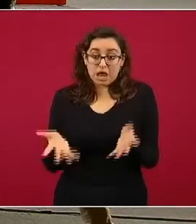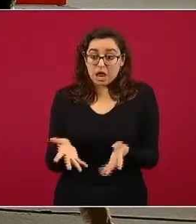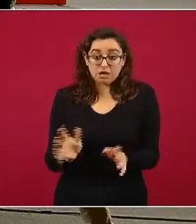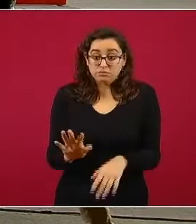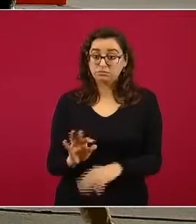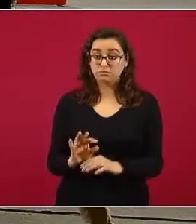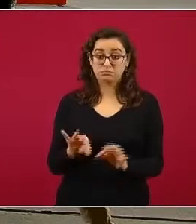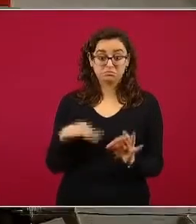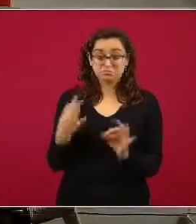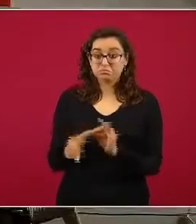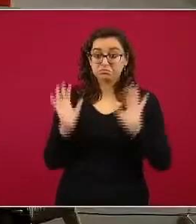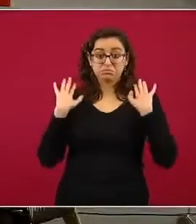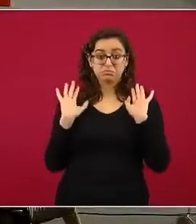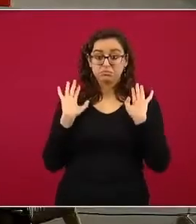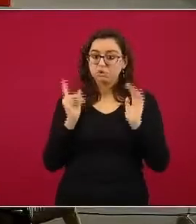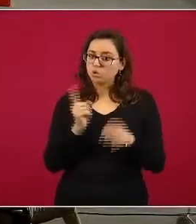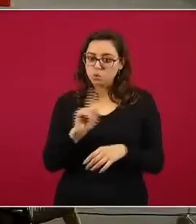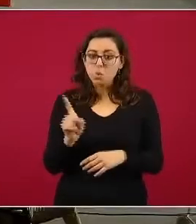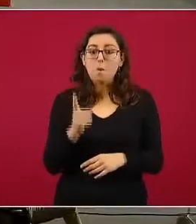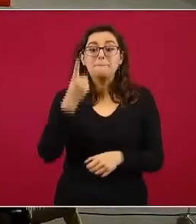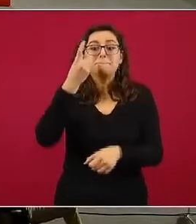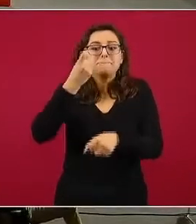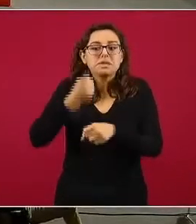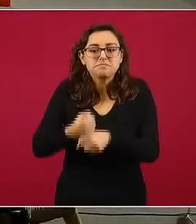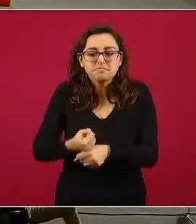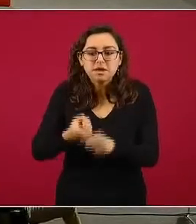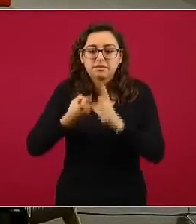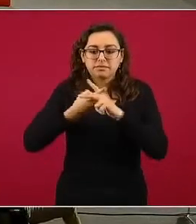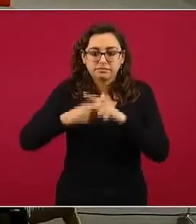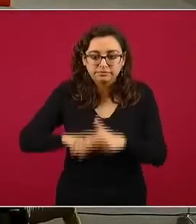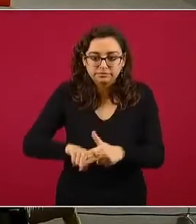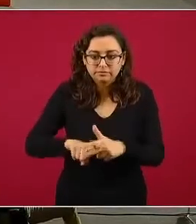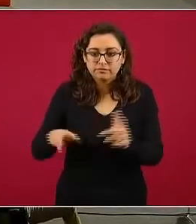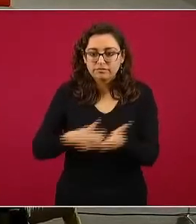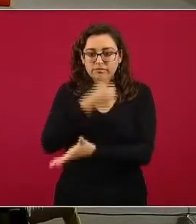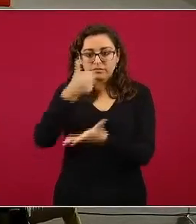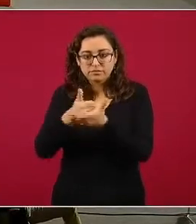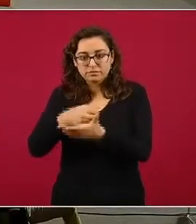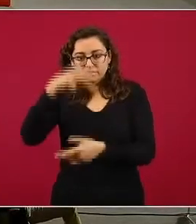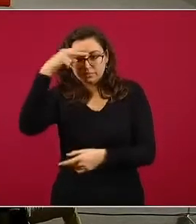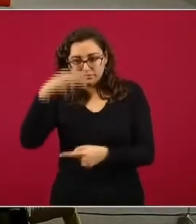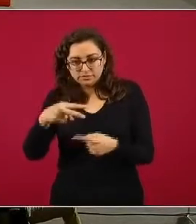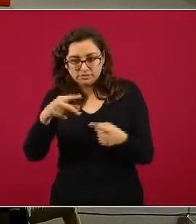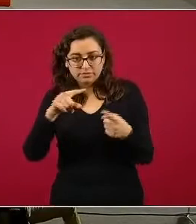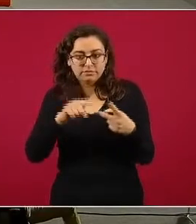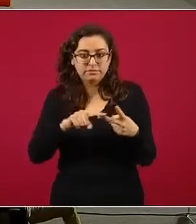es solamente el arranque, el inicio. Ciudad de México y Coahuila.